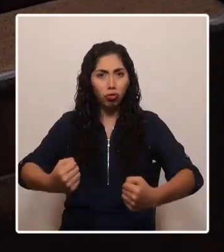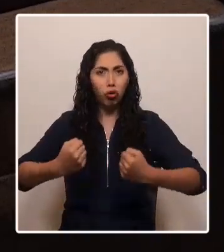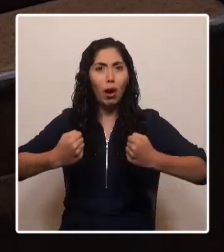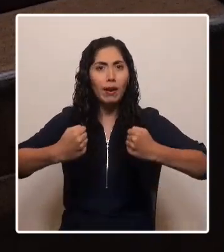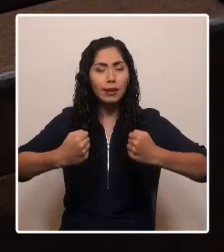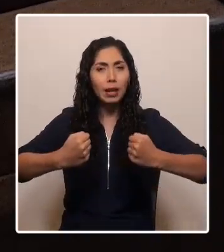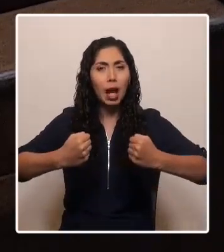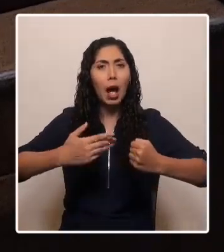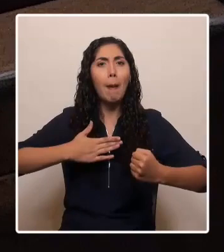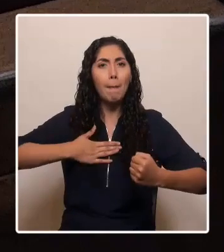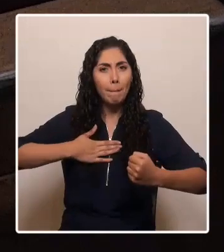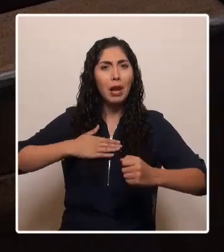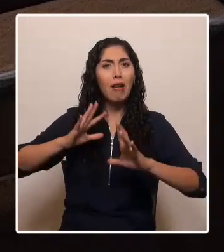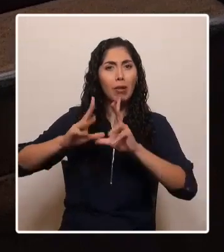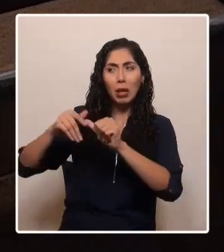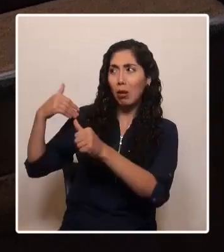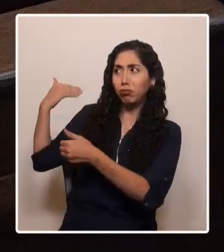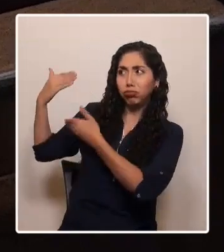mis ancestros.